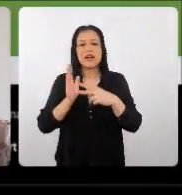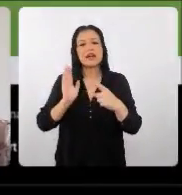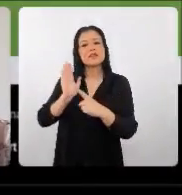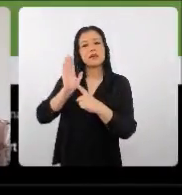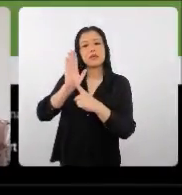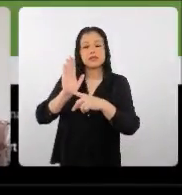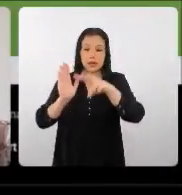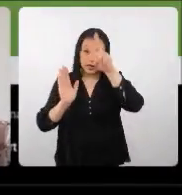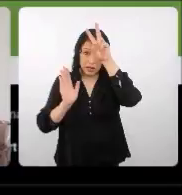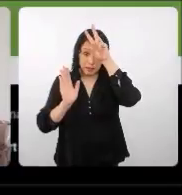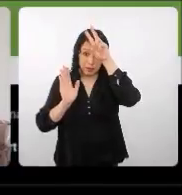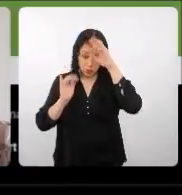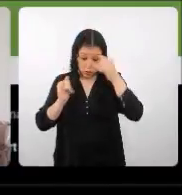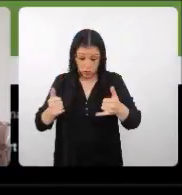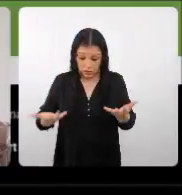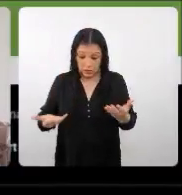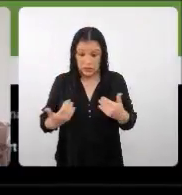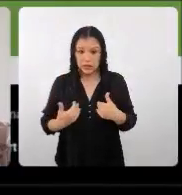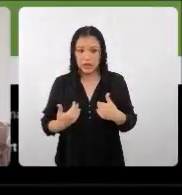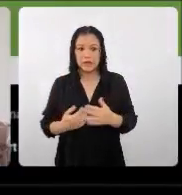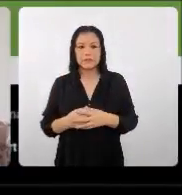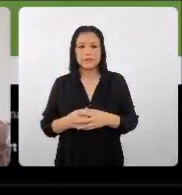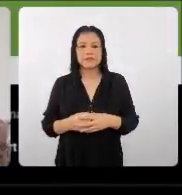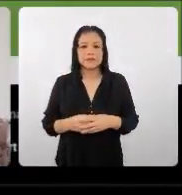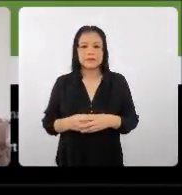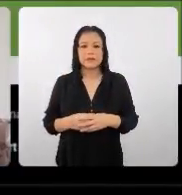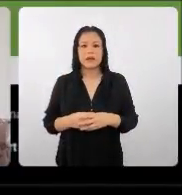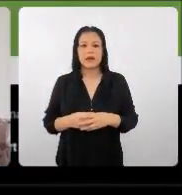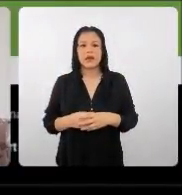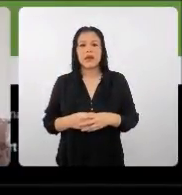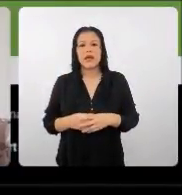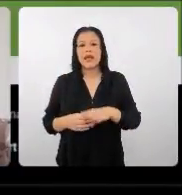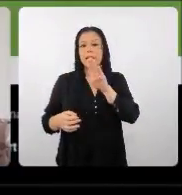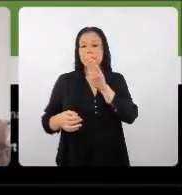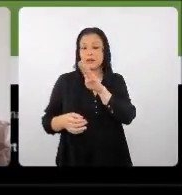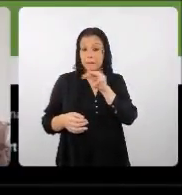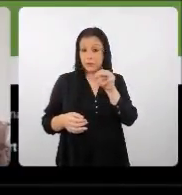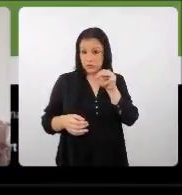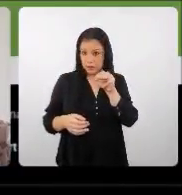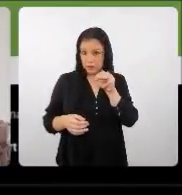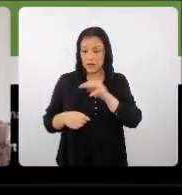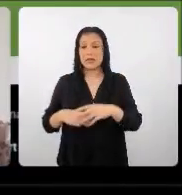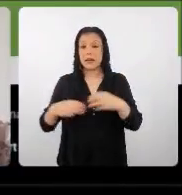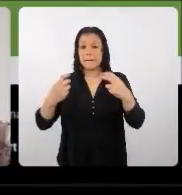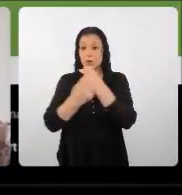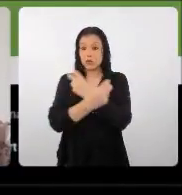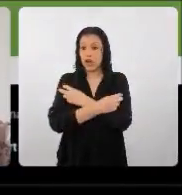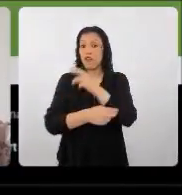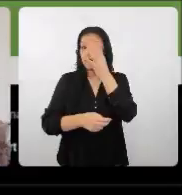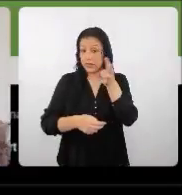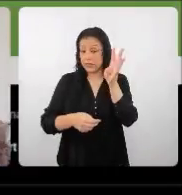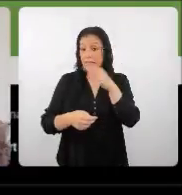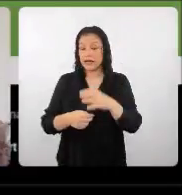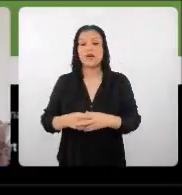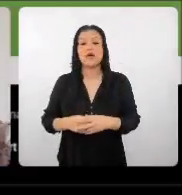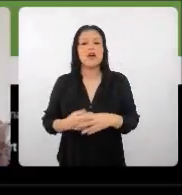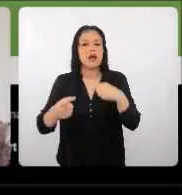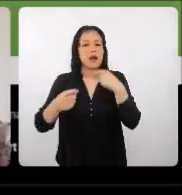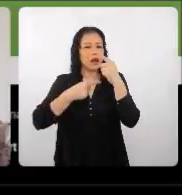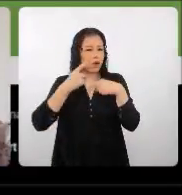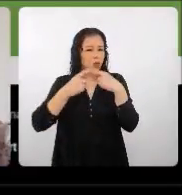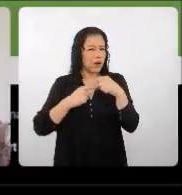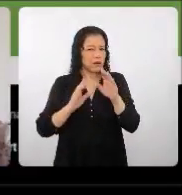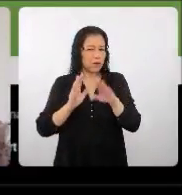Perú ahorita se encuentra presente en el British Museum, que es el Museo Británico. Les comento un poco más